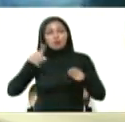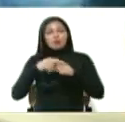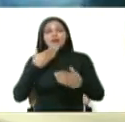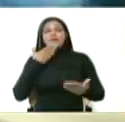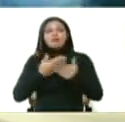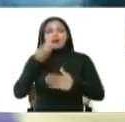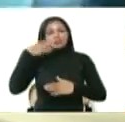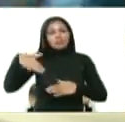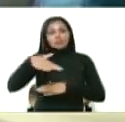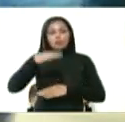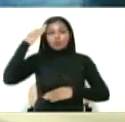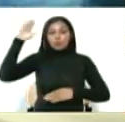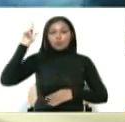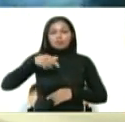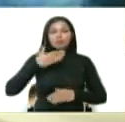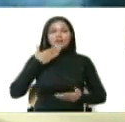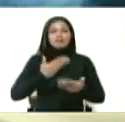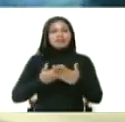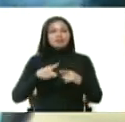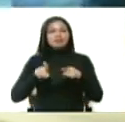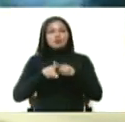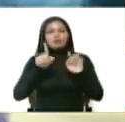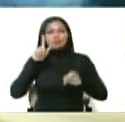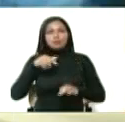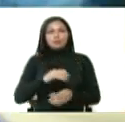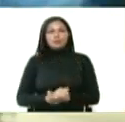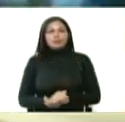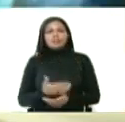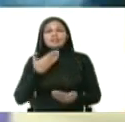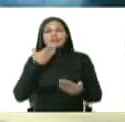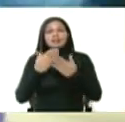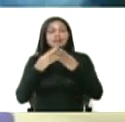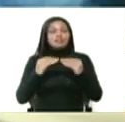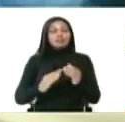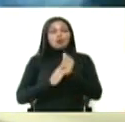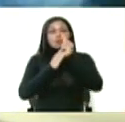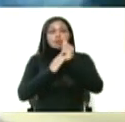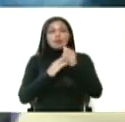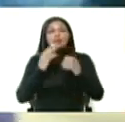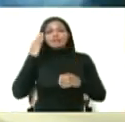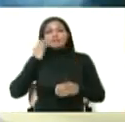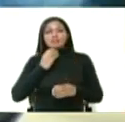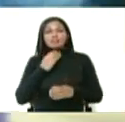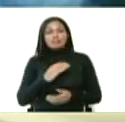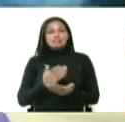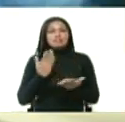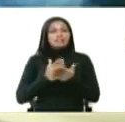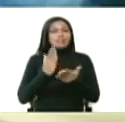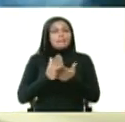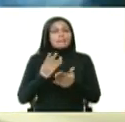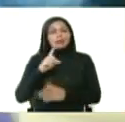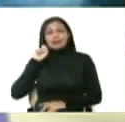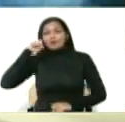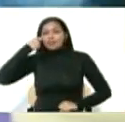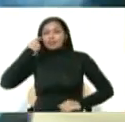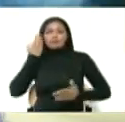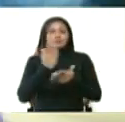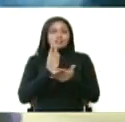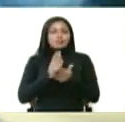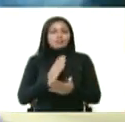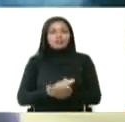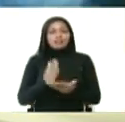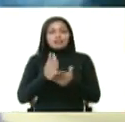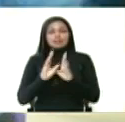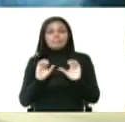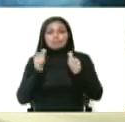gracias al pueblo cubano, gracias a Raúl, gracias al comandante Fidel, que siempre lo recordaremos, gracias por